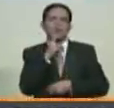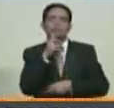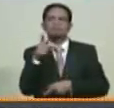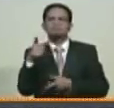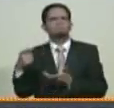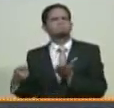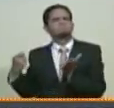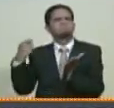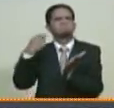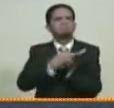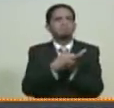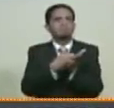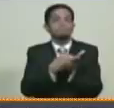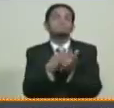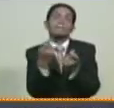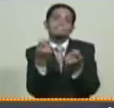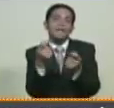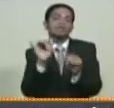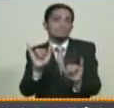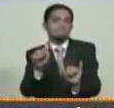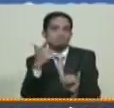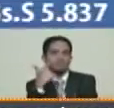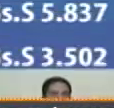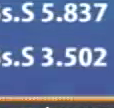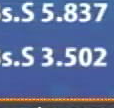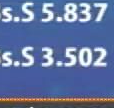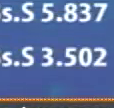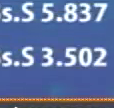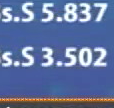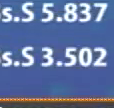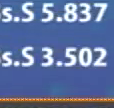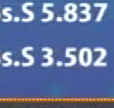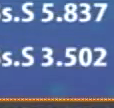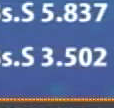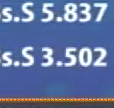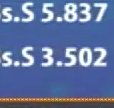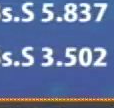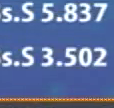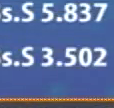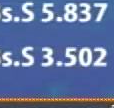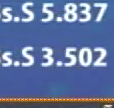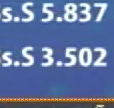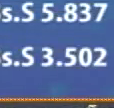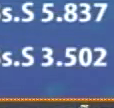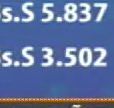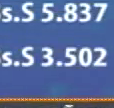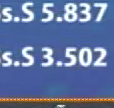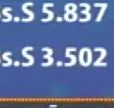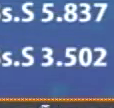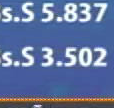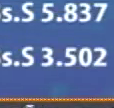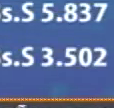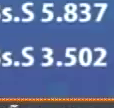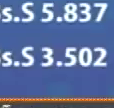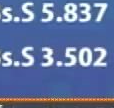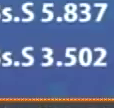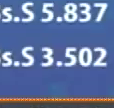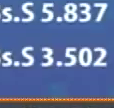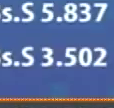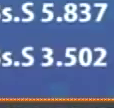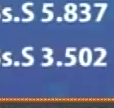precio del gramo de oro que esté en el momento que usted adquiera su correspondiente certificado